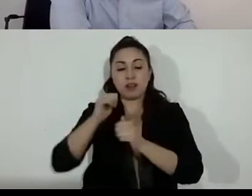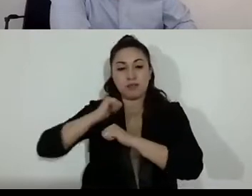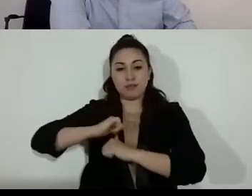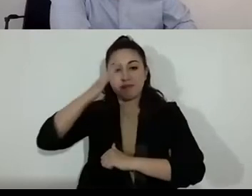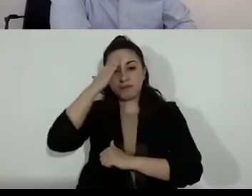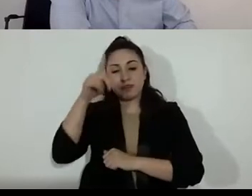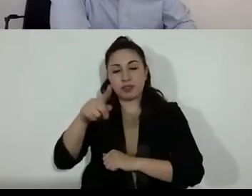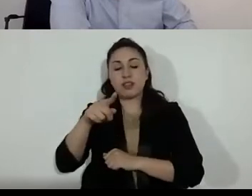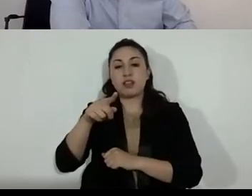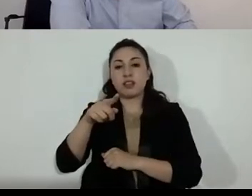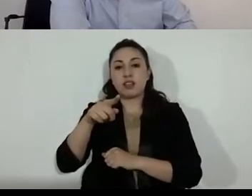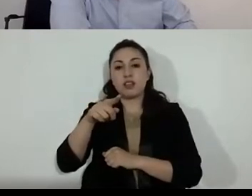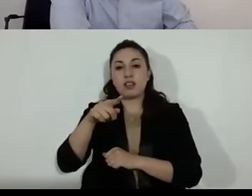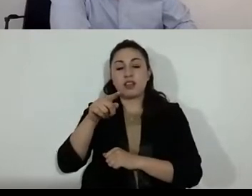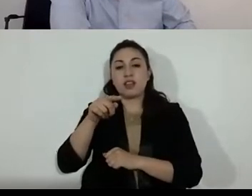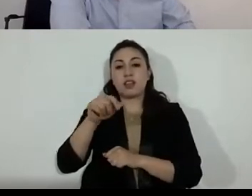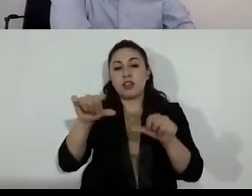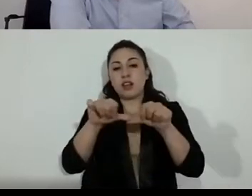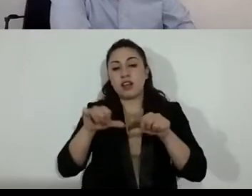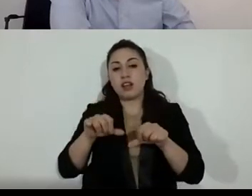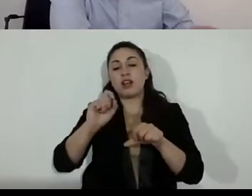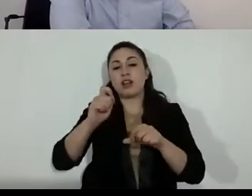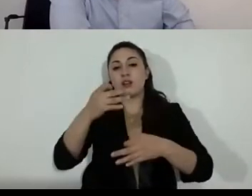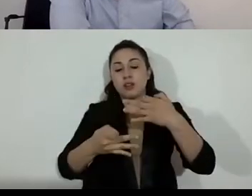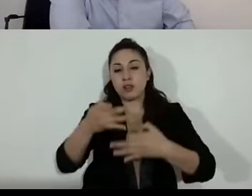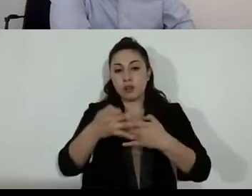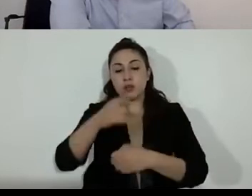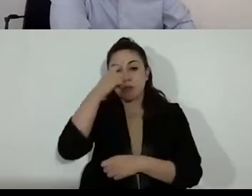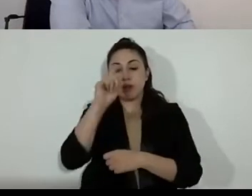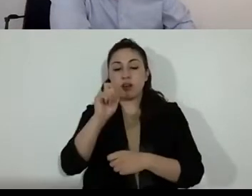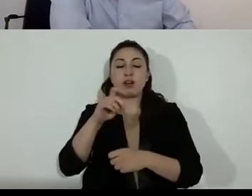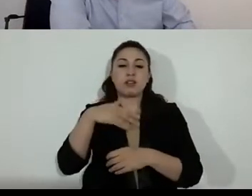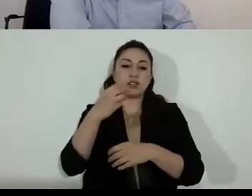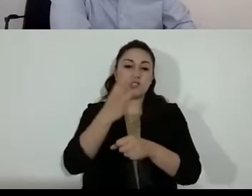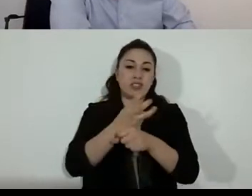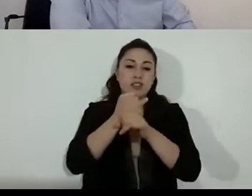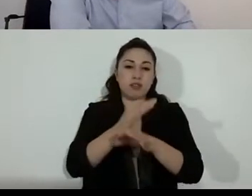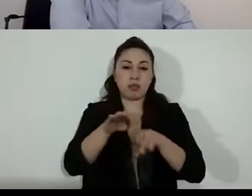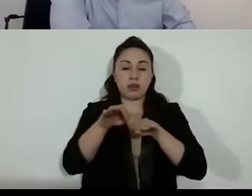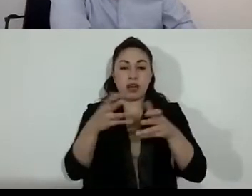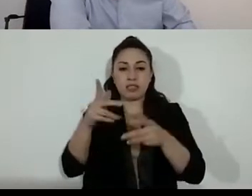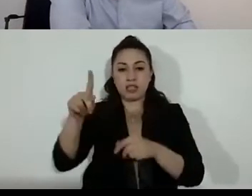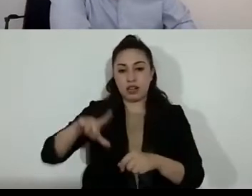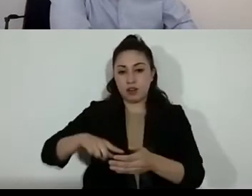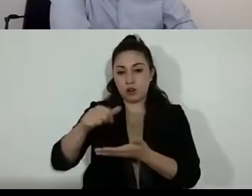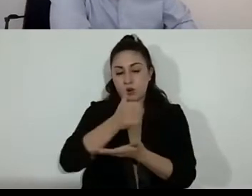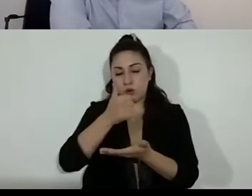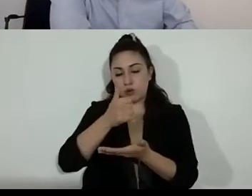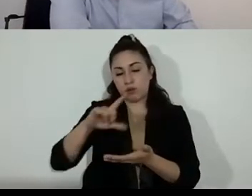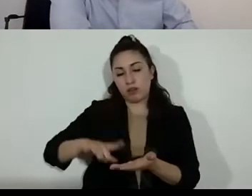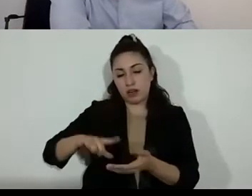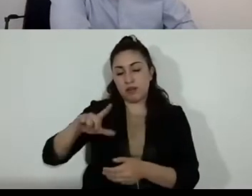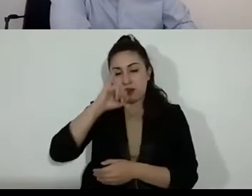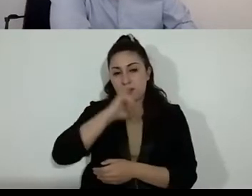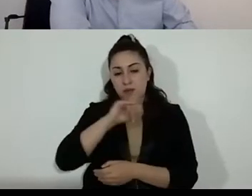la Consejería y de Servicios Legales, con motivo de la glosa del tercer informe anual de gestión de la Jefa de Gobierno. Siguiente, oficio del